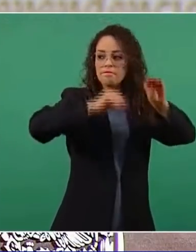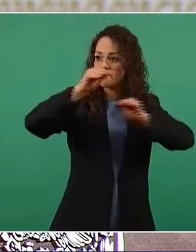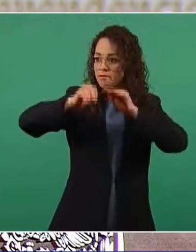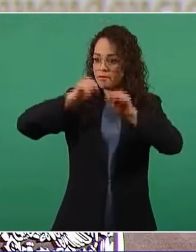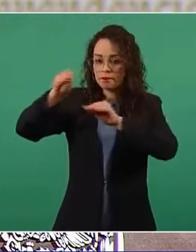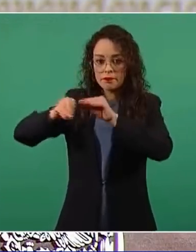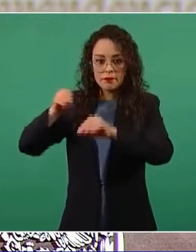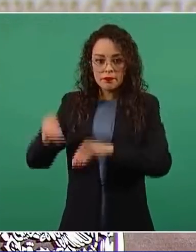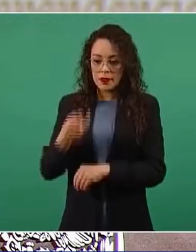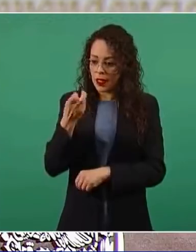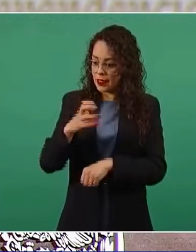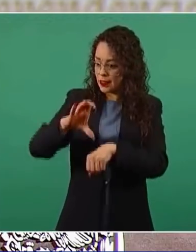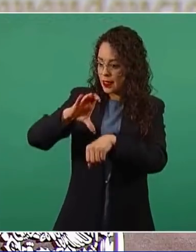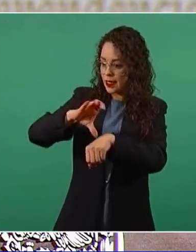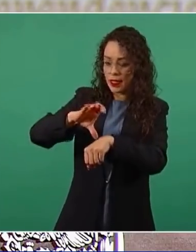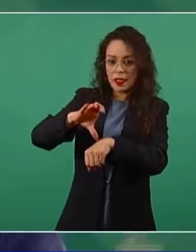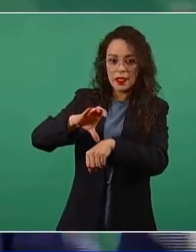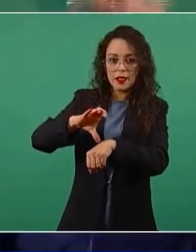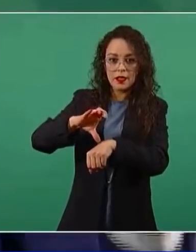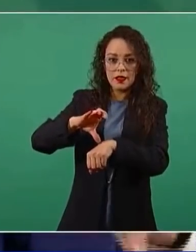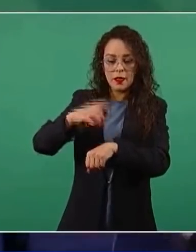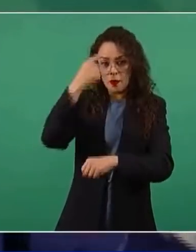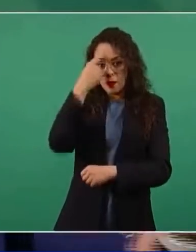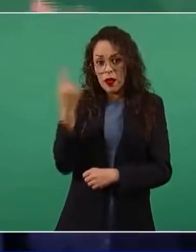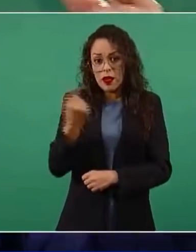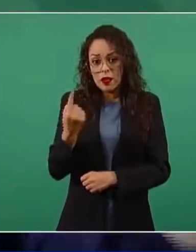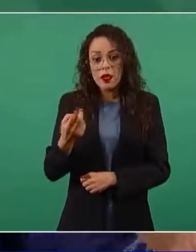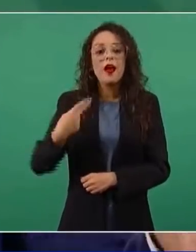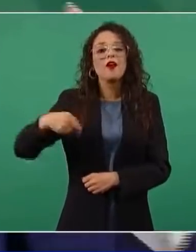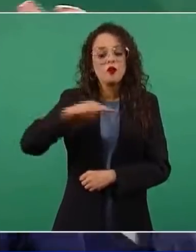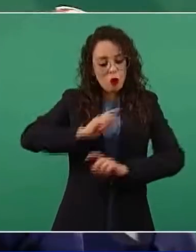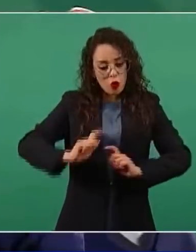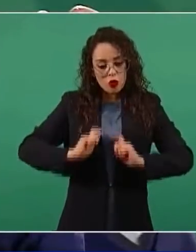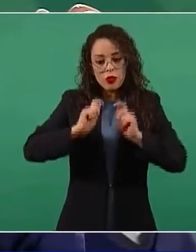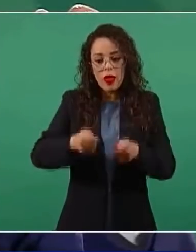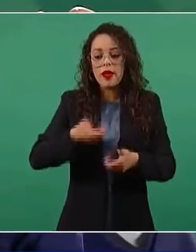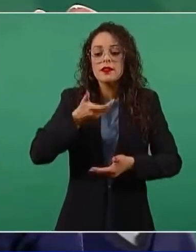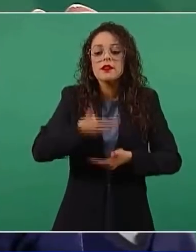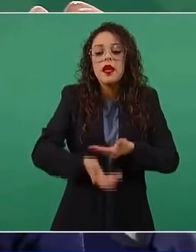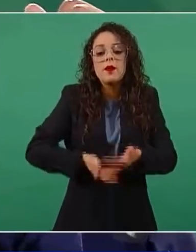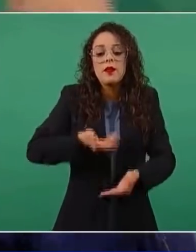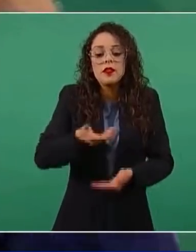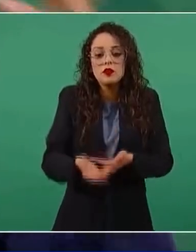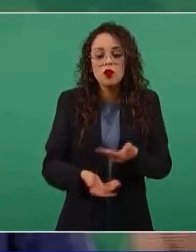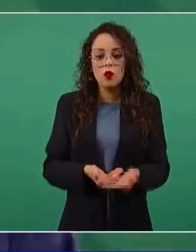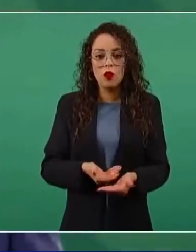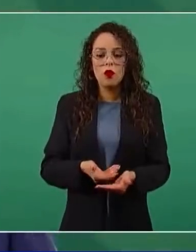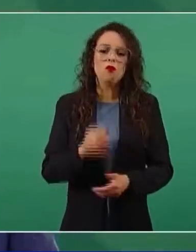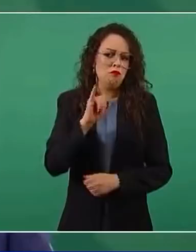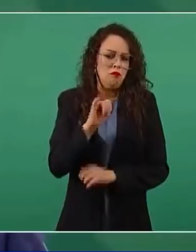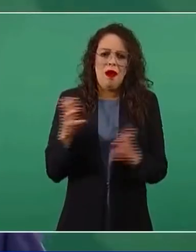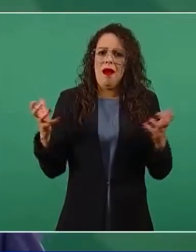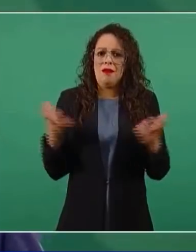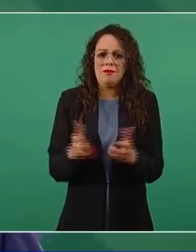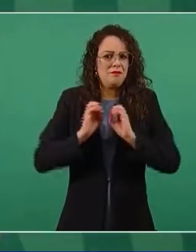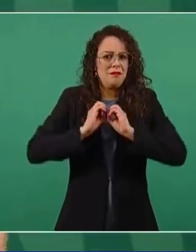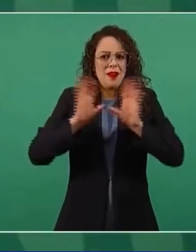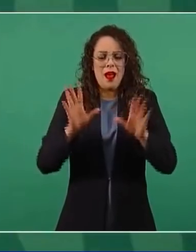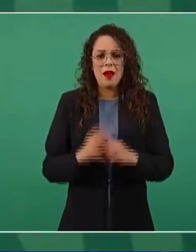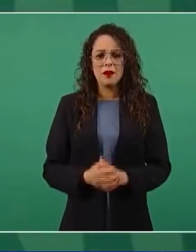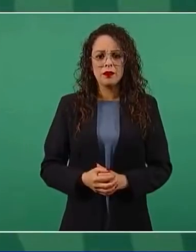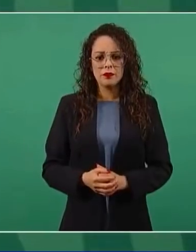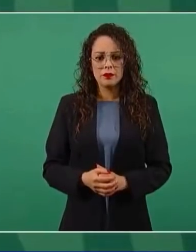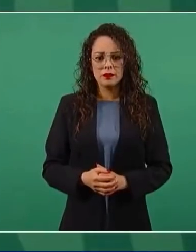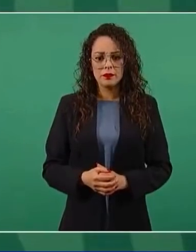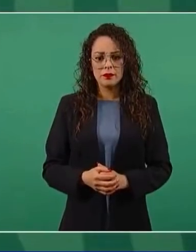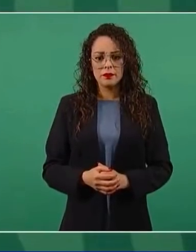estas clínicas para dar nosotros ese servicio, ¿sí?, lo vamos a hacer. La Secretaría